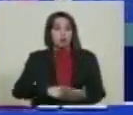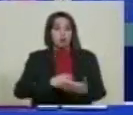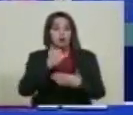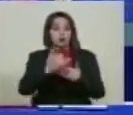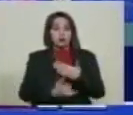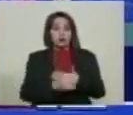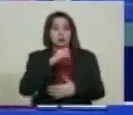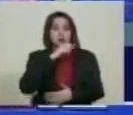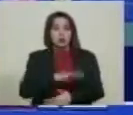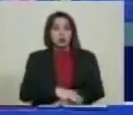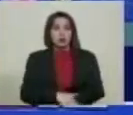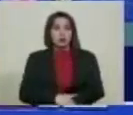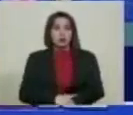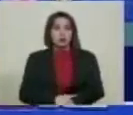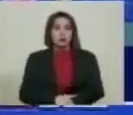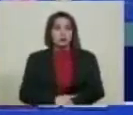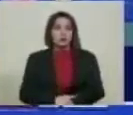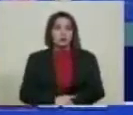histórico.